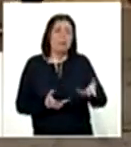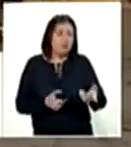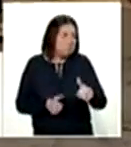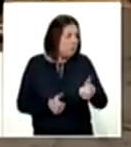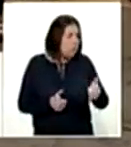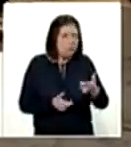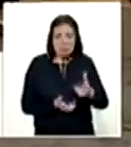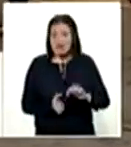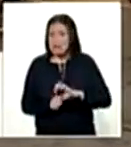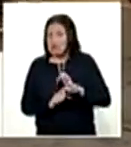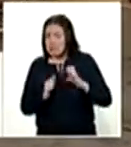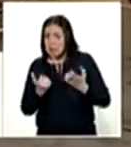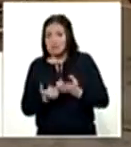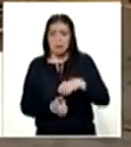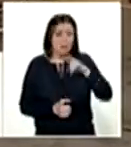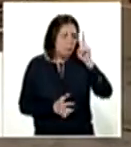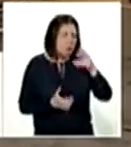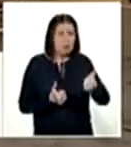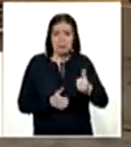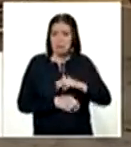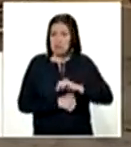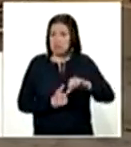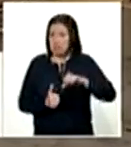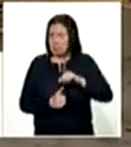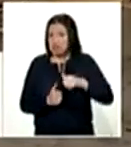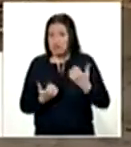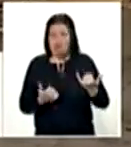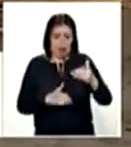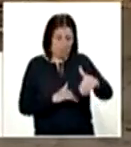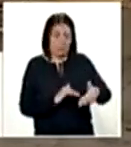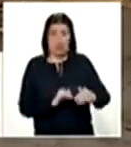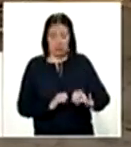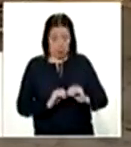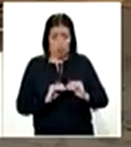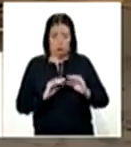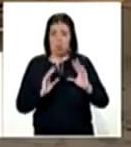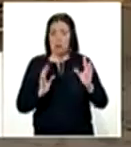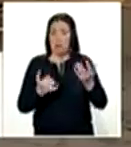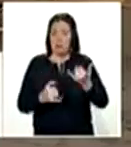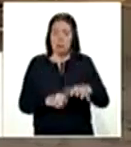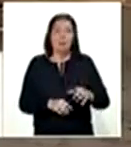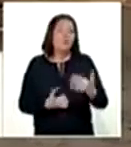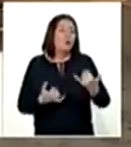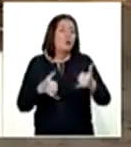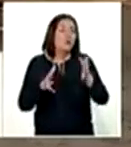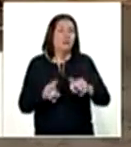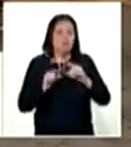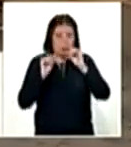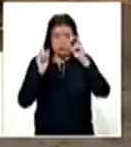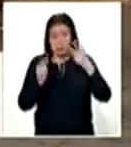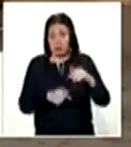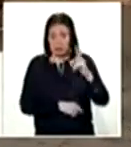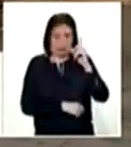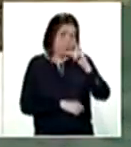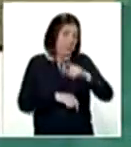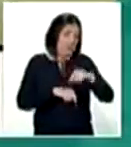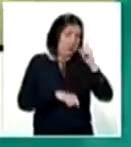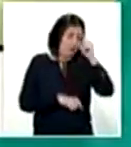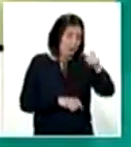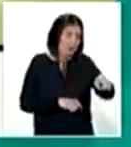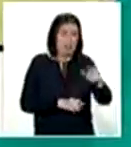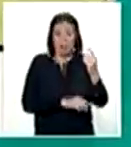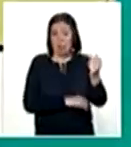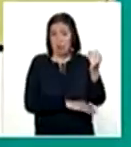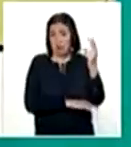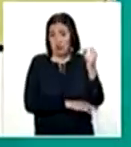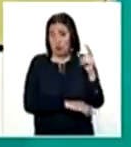la selección. Como les comunicaba, está amaneciendo aquí. Los jugadores seguramente van a despertar en un momento. Es complicado por el tema horario. Ahí es el mediodía,